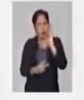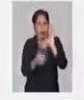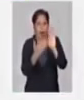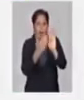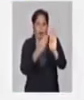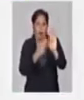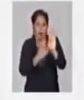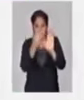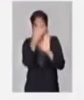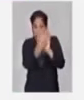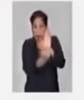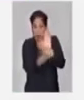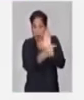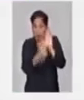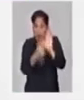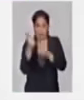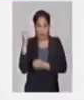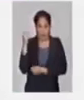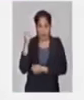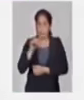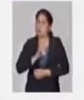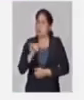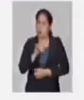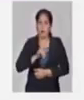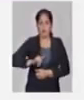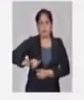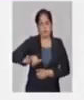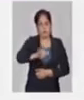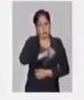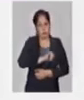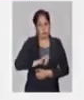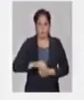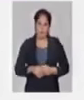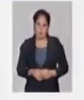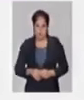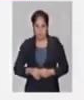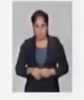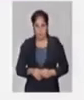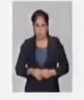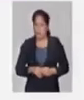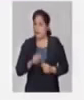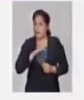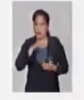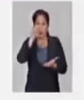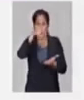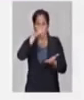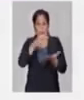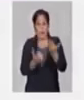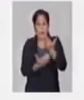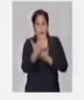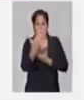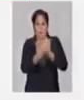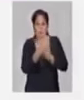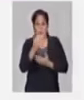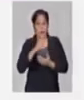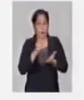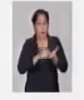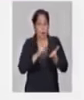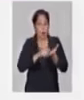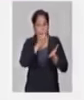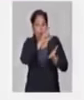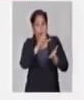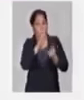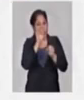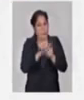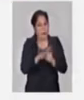Esa tablilla está de forma uniforme, ya está impresa y va a estar en todas las unidades el día que